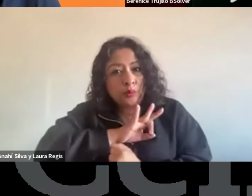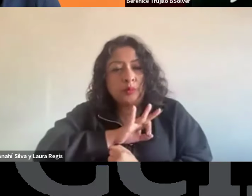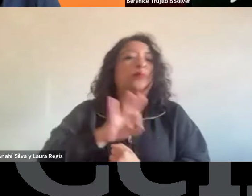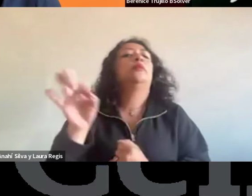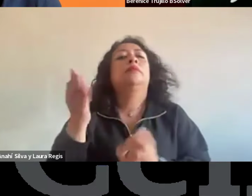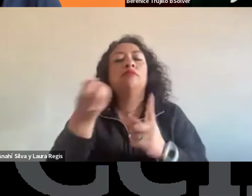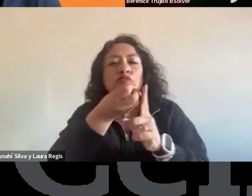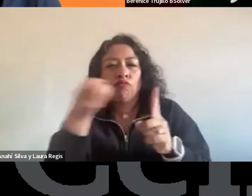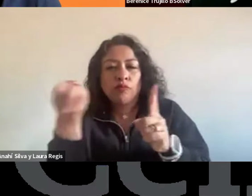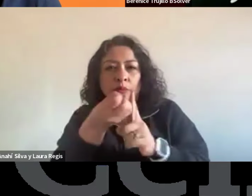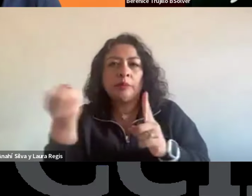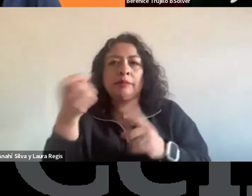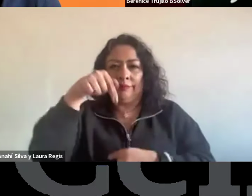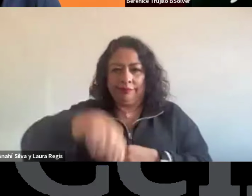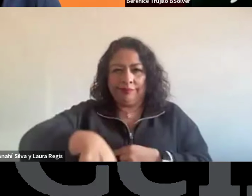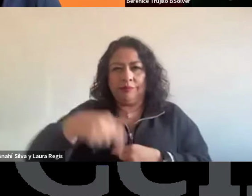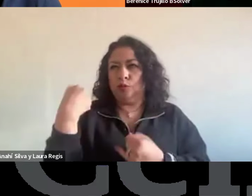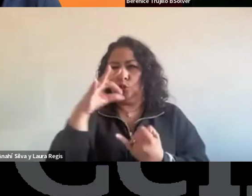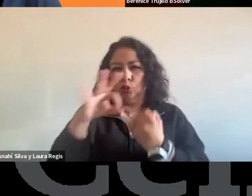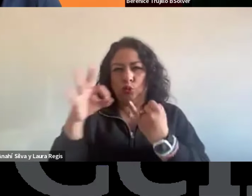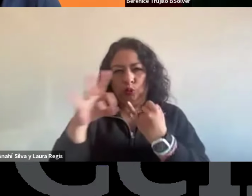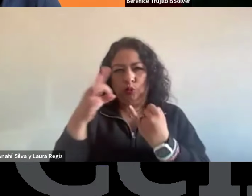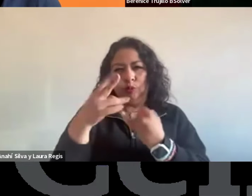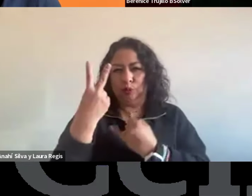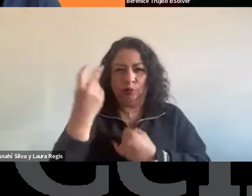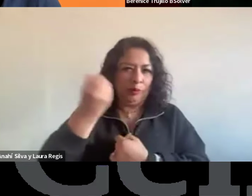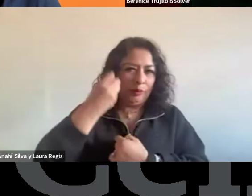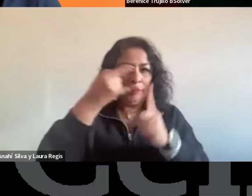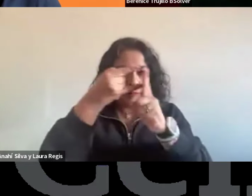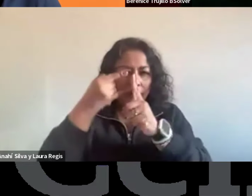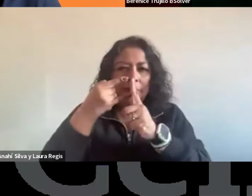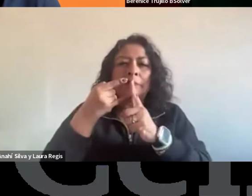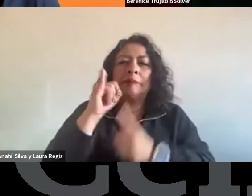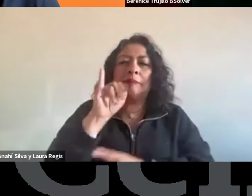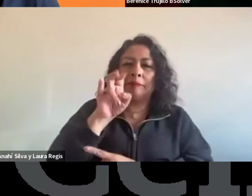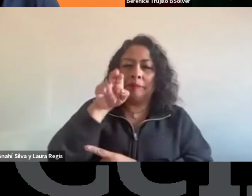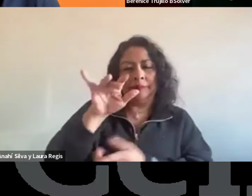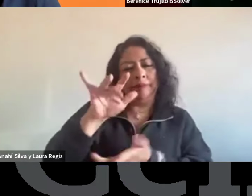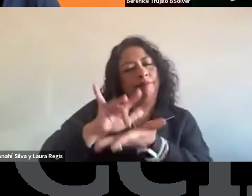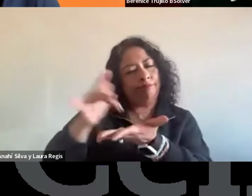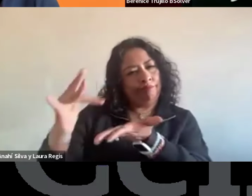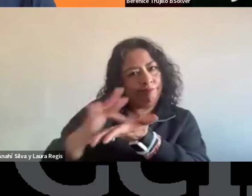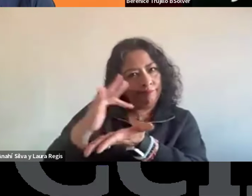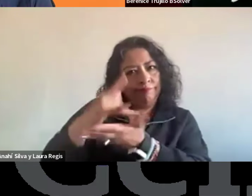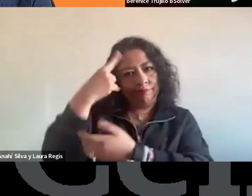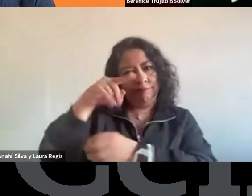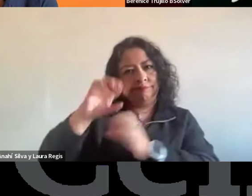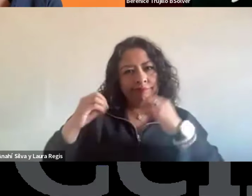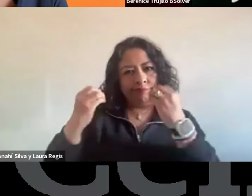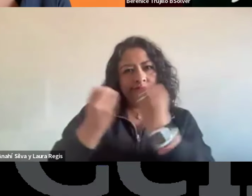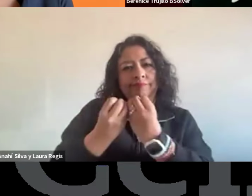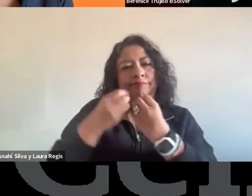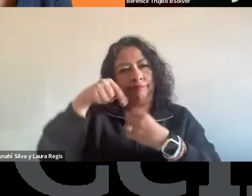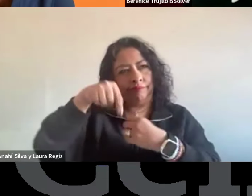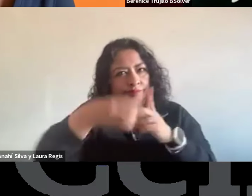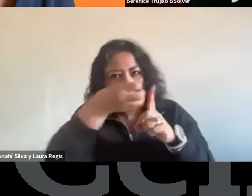u organizar estos últimos dos espacios. Así que, Ivonne, muchísimas gracias por el apoyo para la organización del